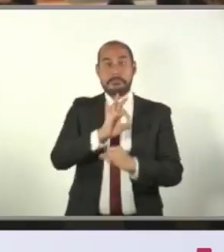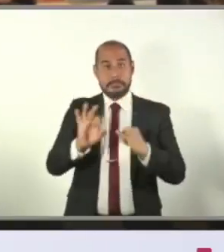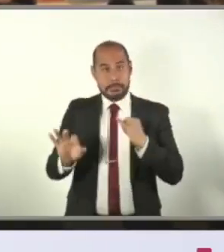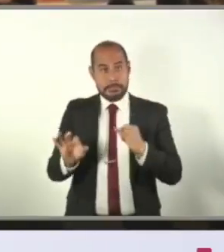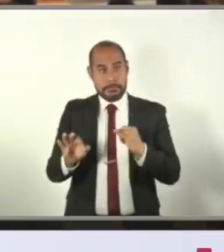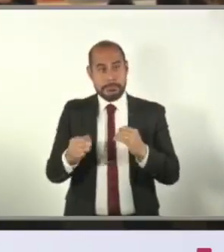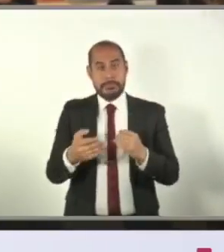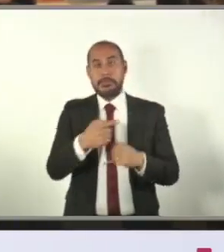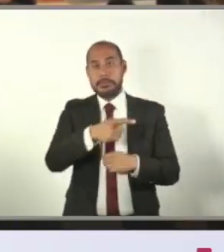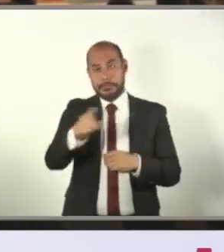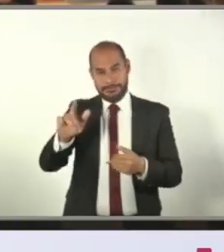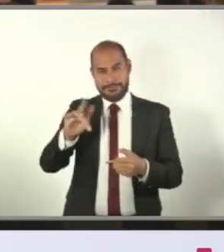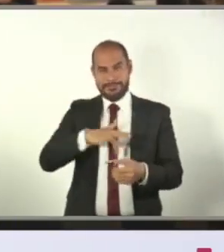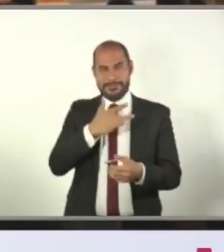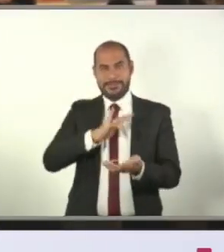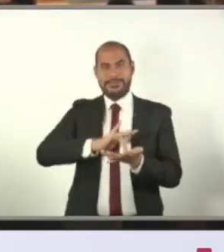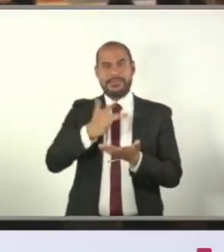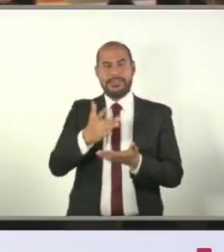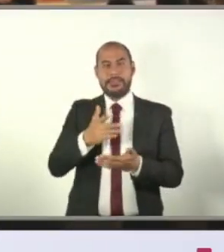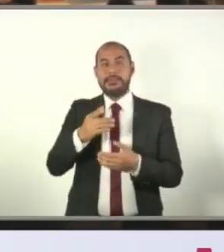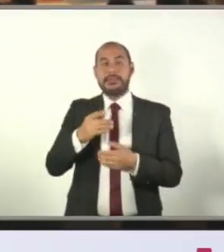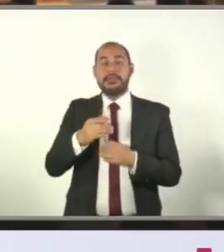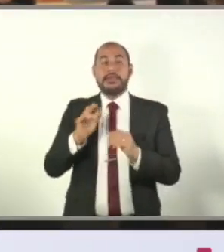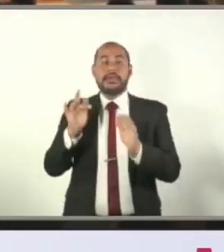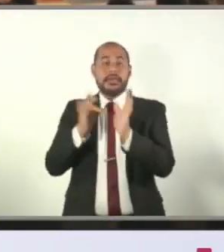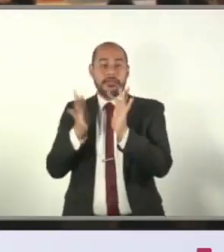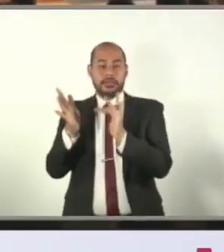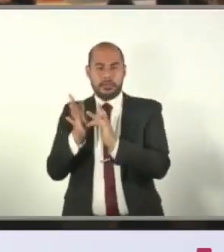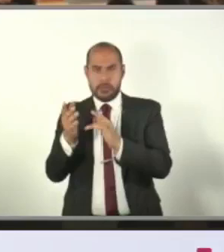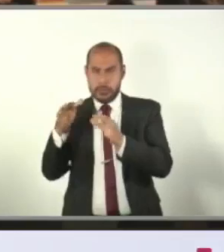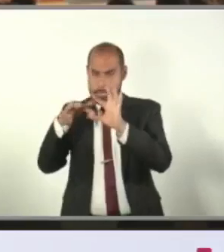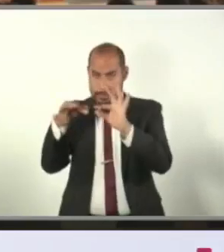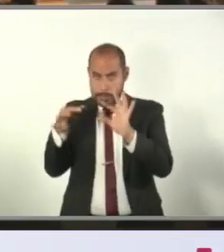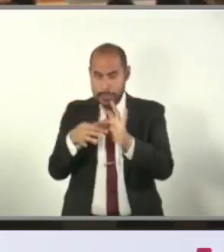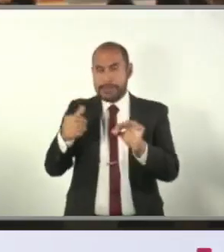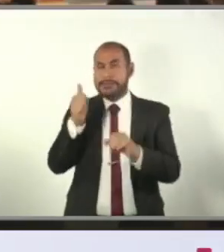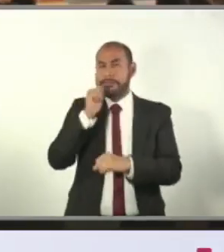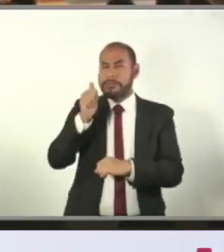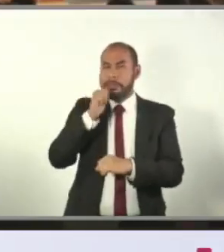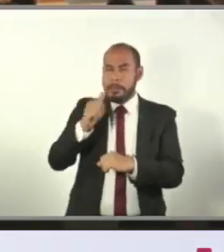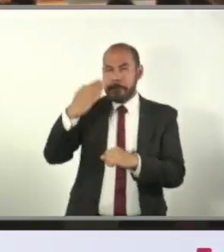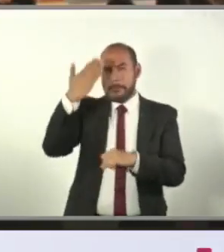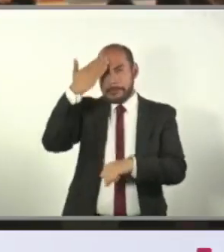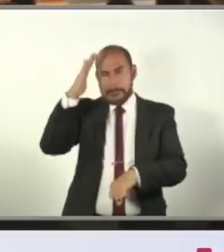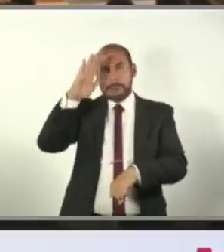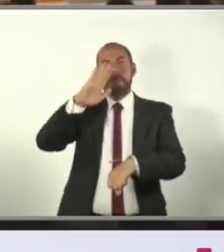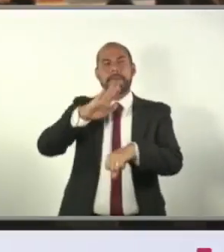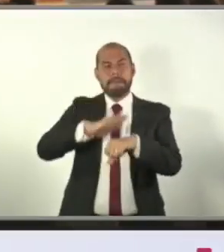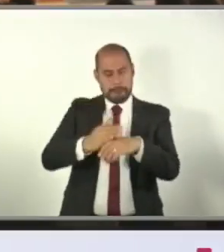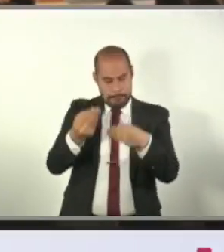sean agradecidos, que la palabra de Cristo habite en ustedes con toda su riqueza.